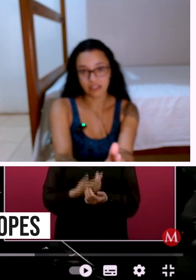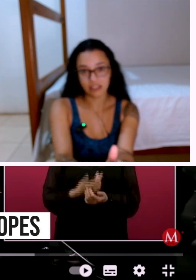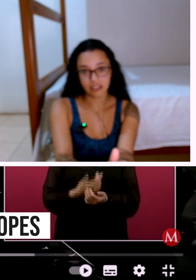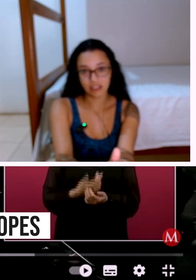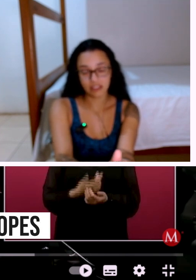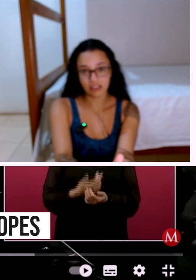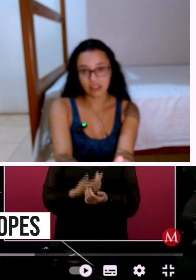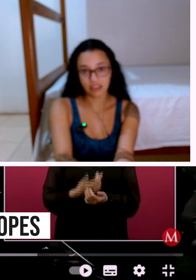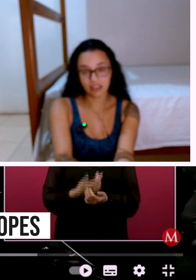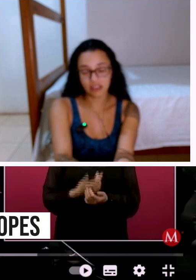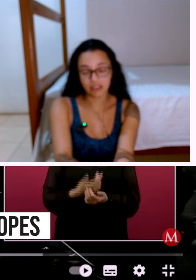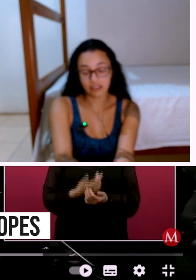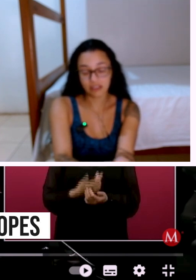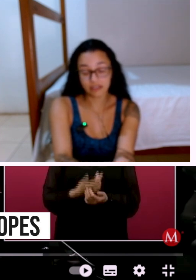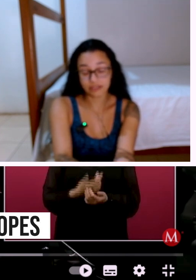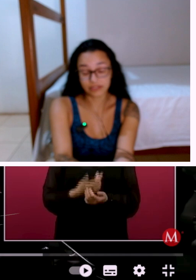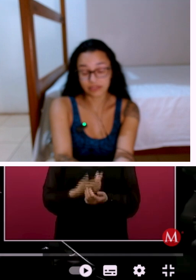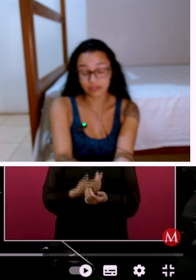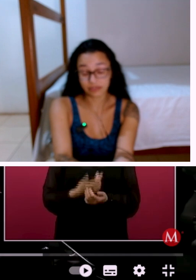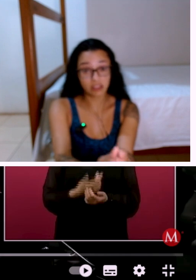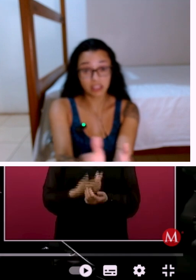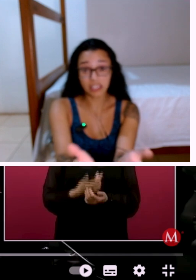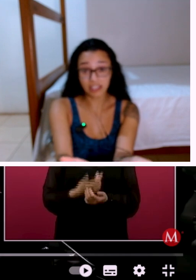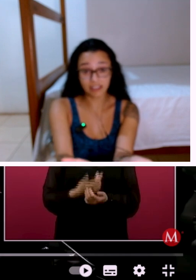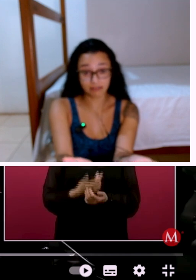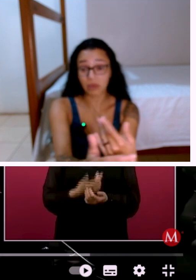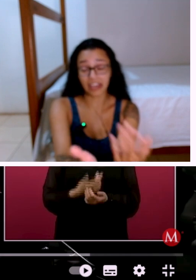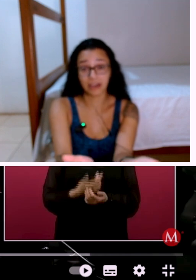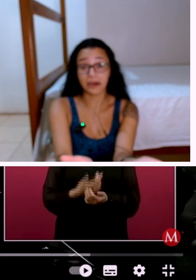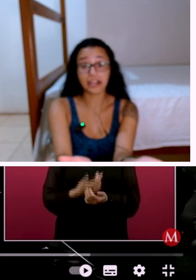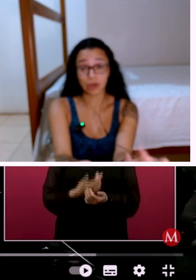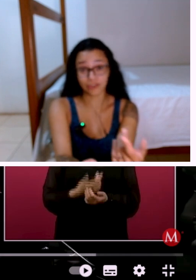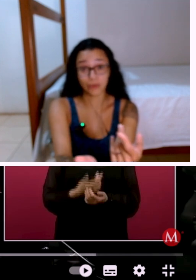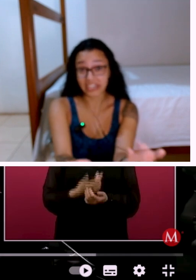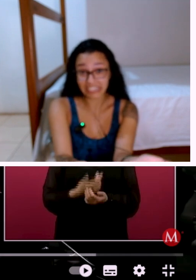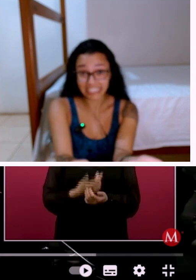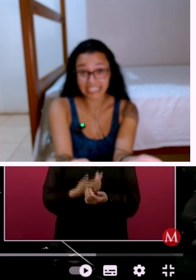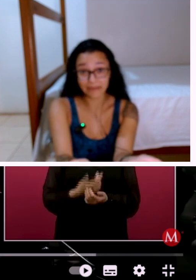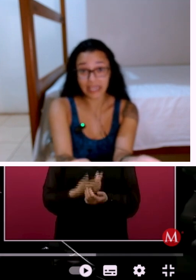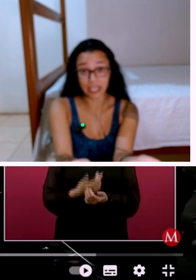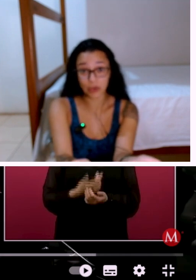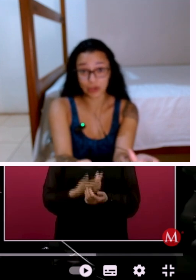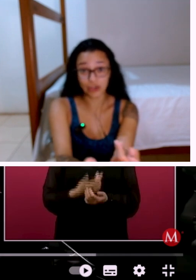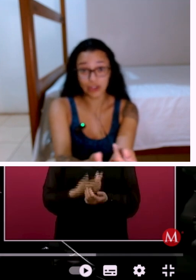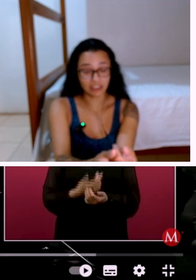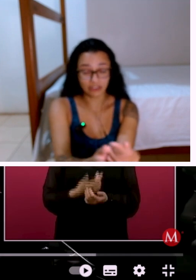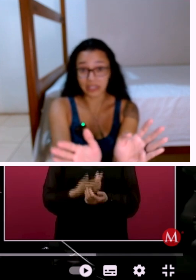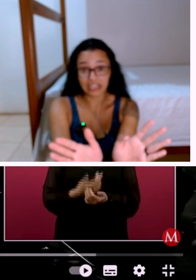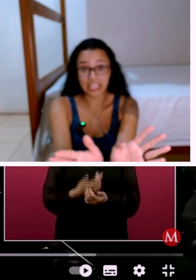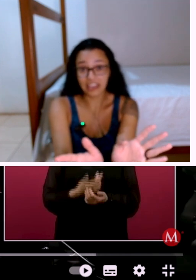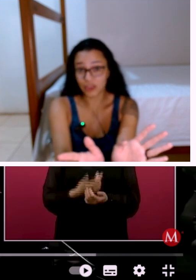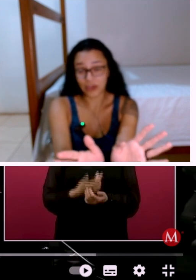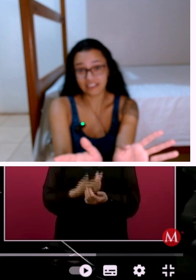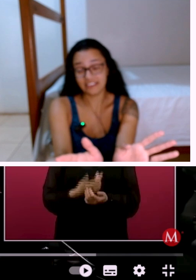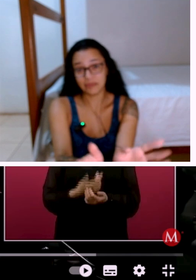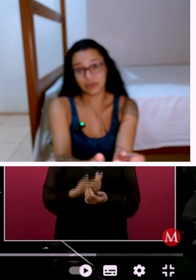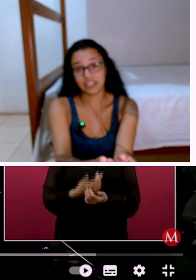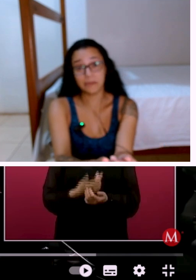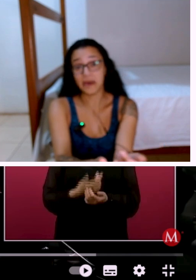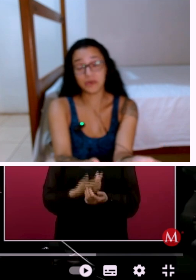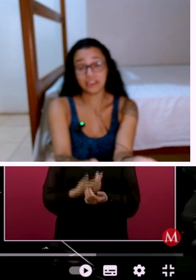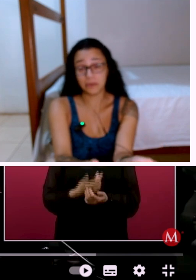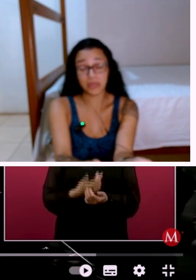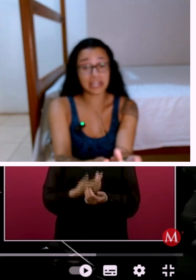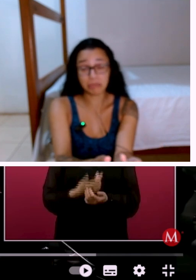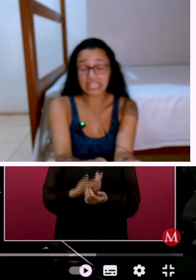esas y quiere acabar con la soberanía de México no que soberanía no exista